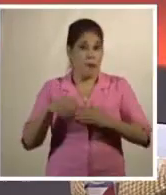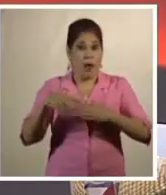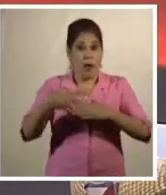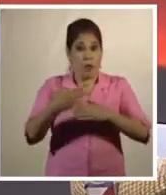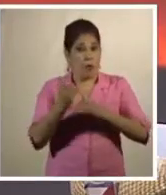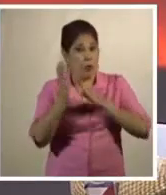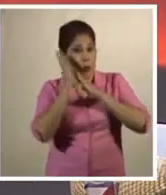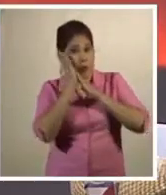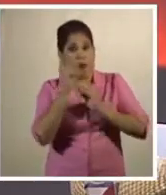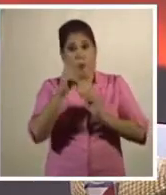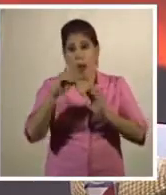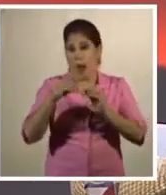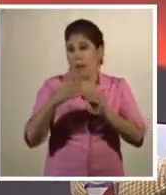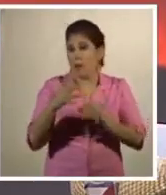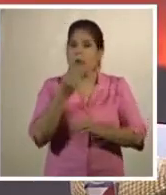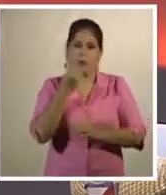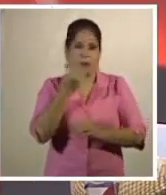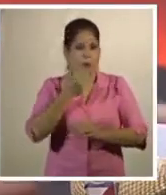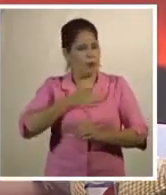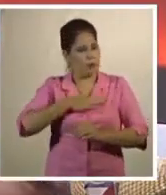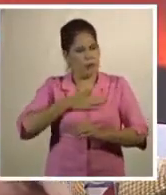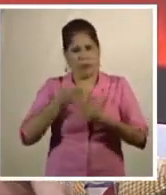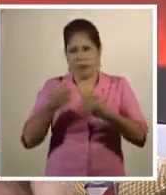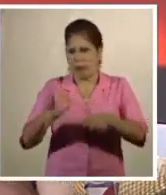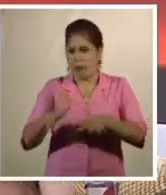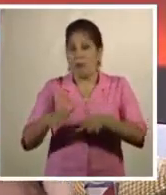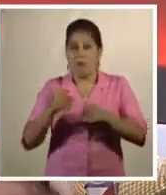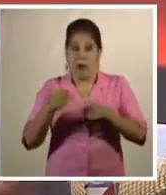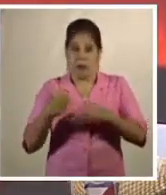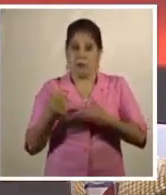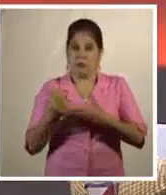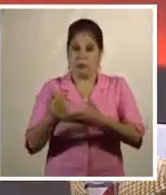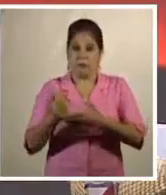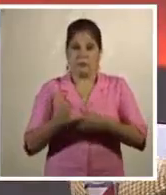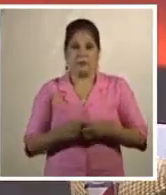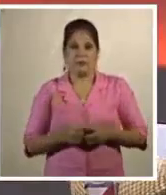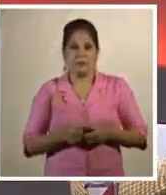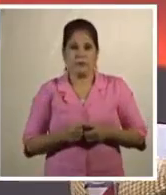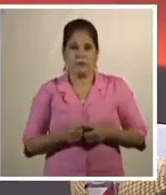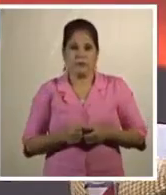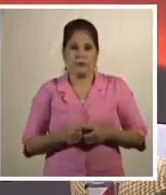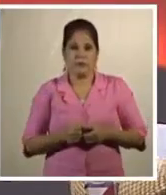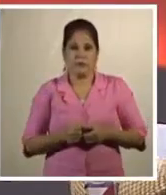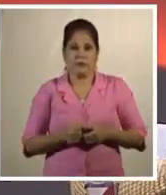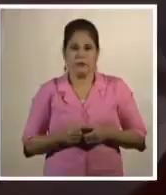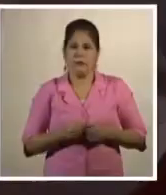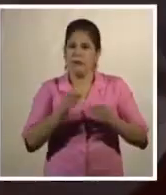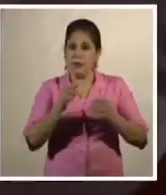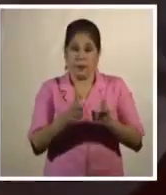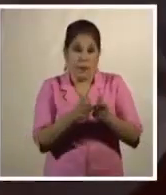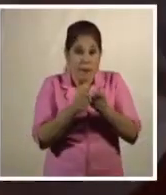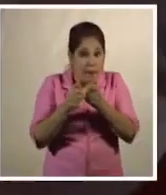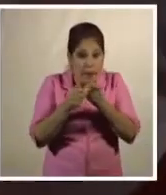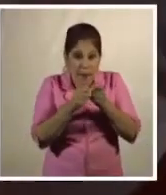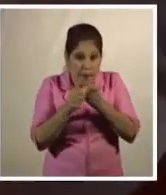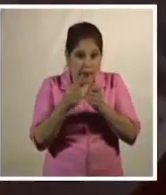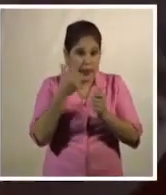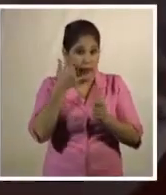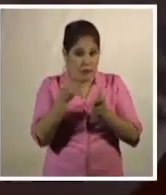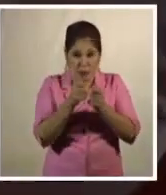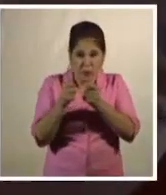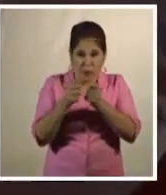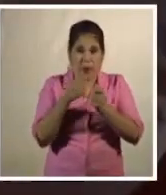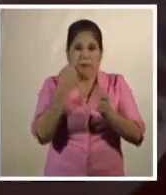los niños pues los niños se van de alguna manera tranquilizando está el tema del sobreconsumo del sobre consume la sobreexposición a las